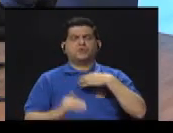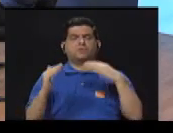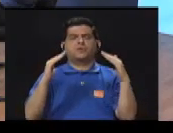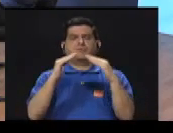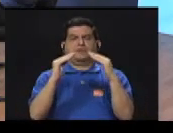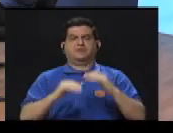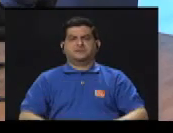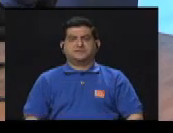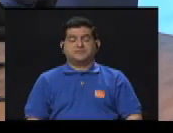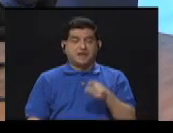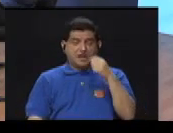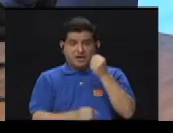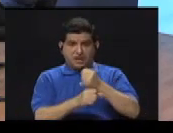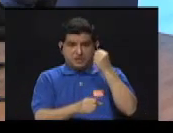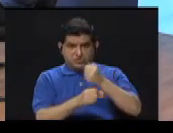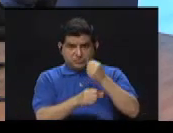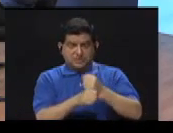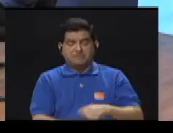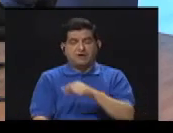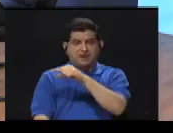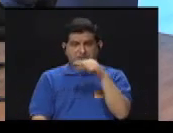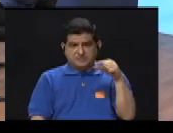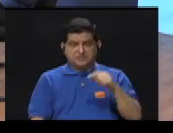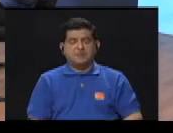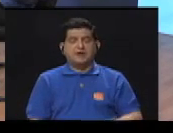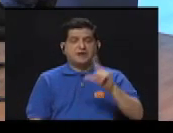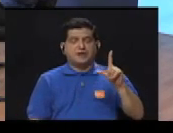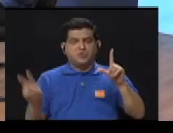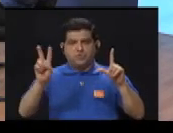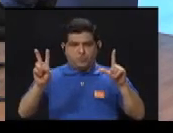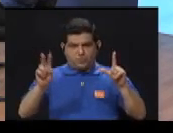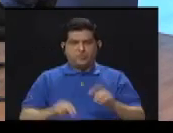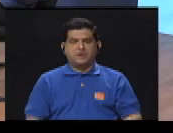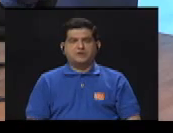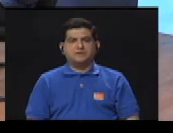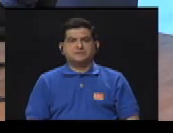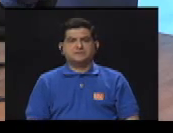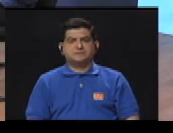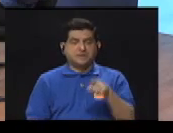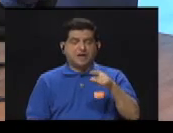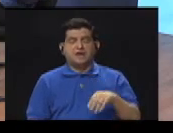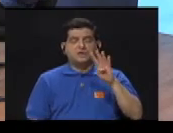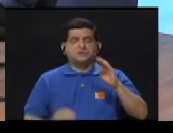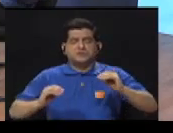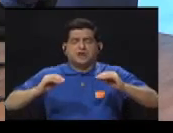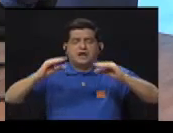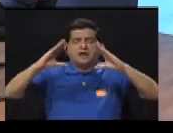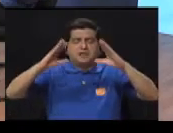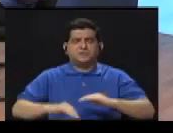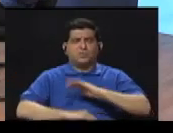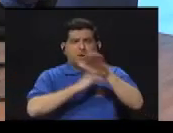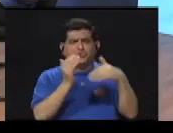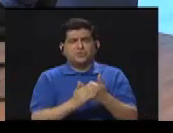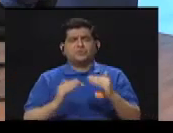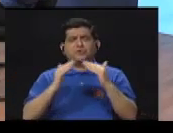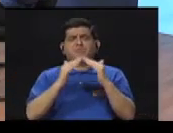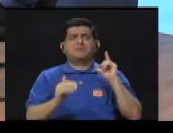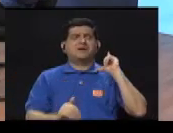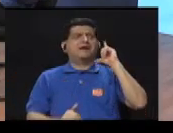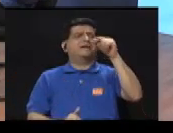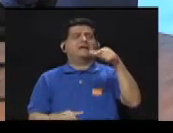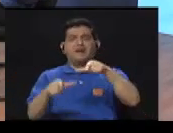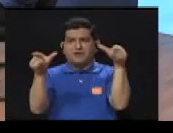también. Entonces ellos trabajan entre semana, de lunes a viernes, se levantan a las 4 de la mañana porque todos vivían muy lejos de la